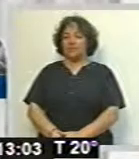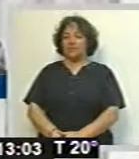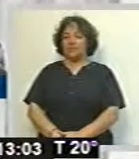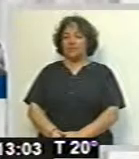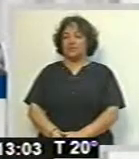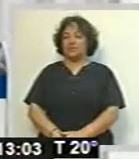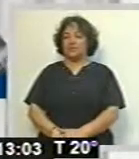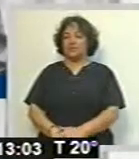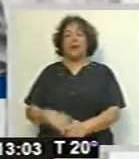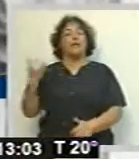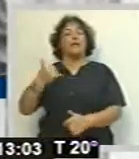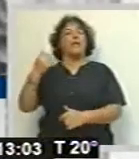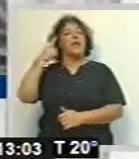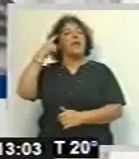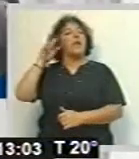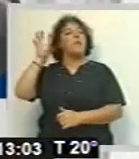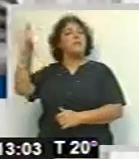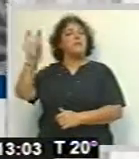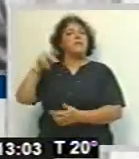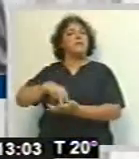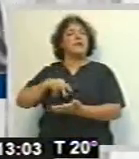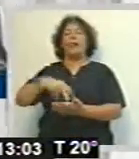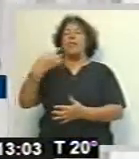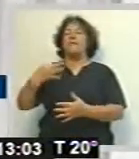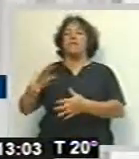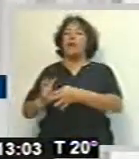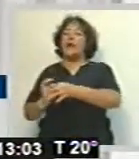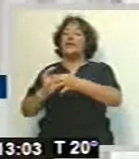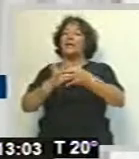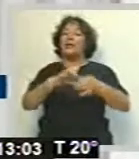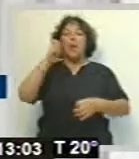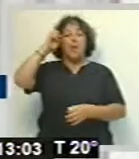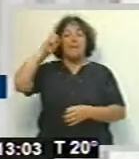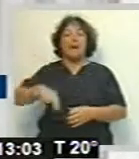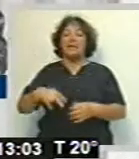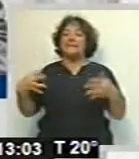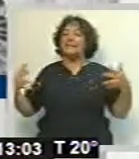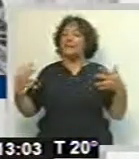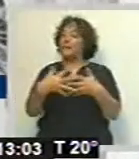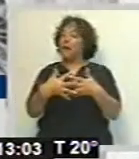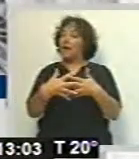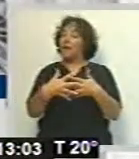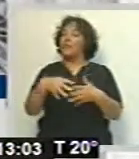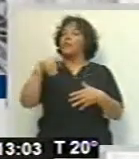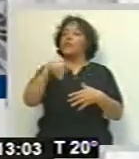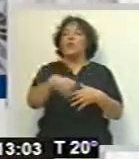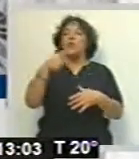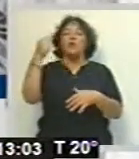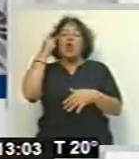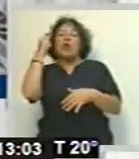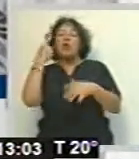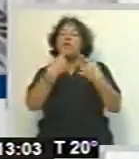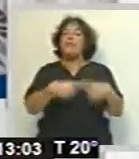vos que desde la provincia debemos articular un plan integral en donde desde una lógica diferente